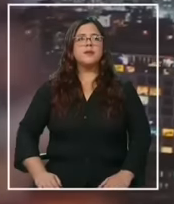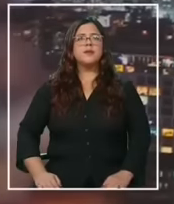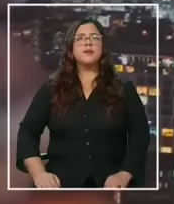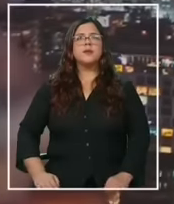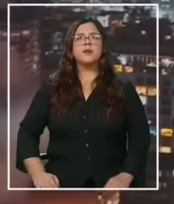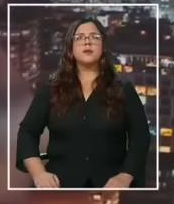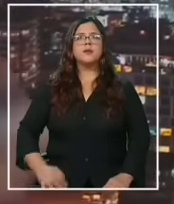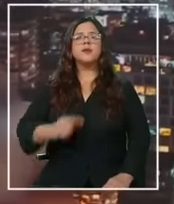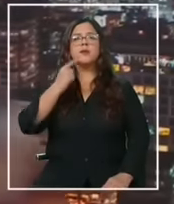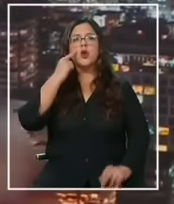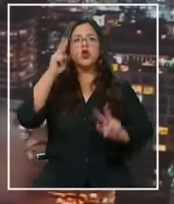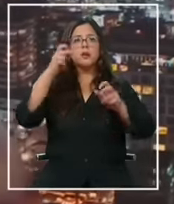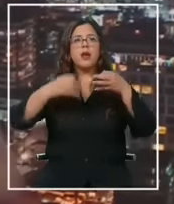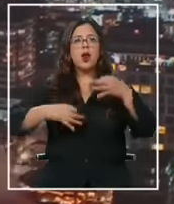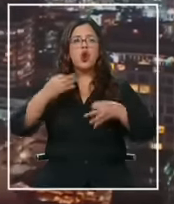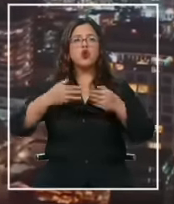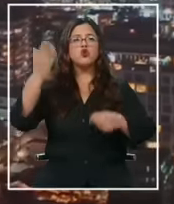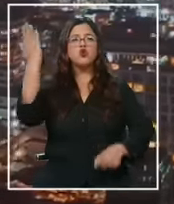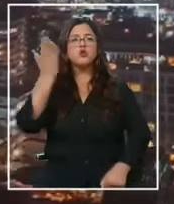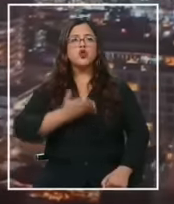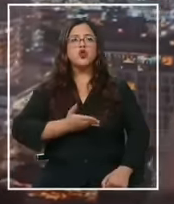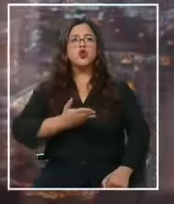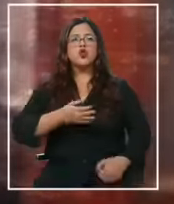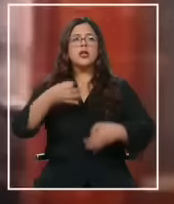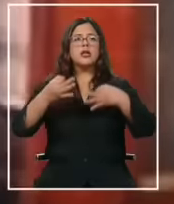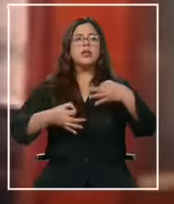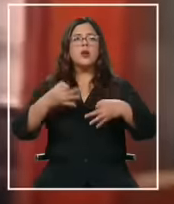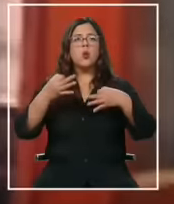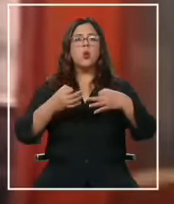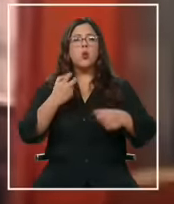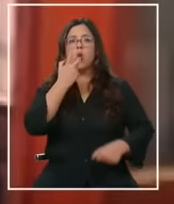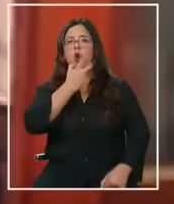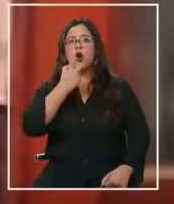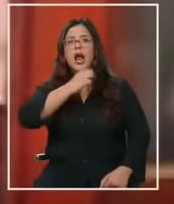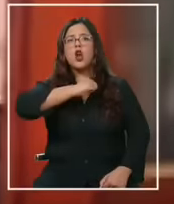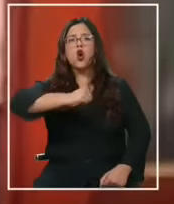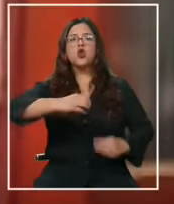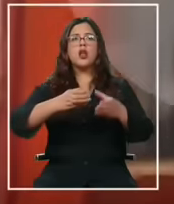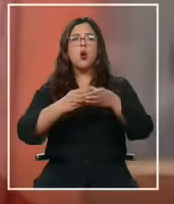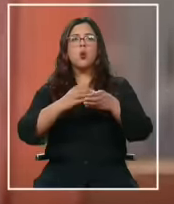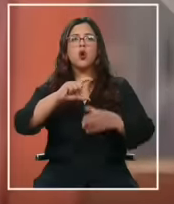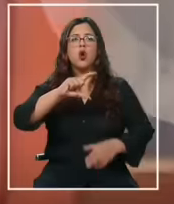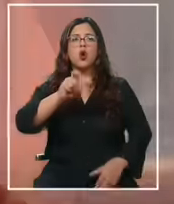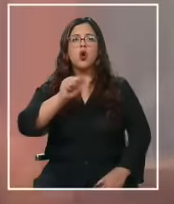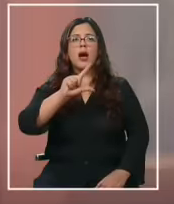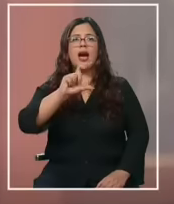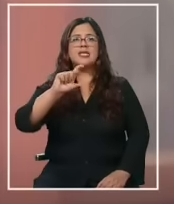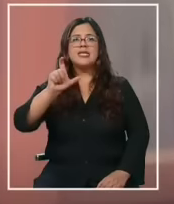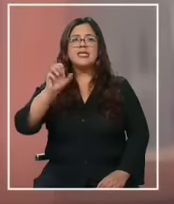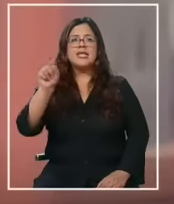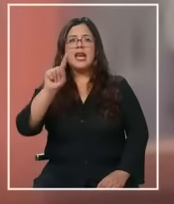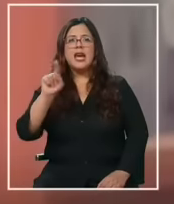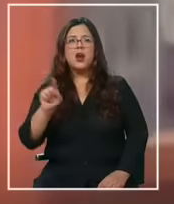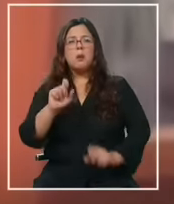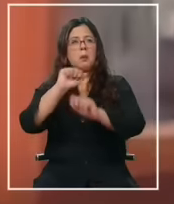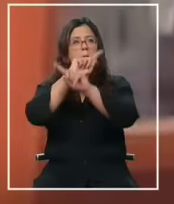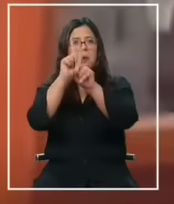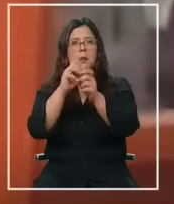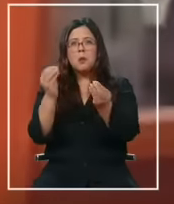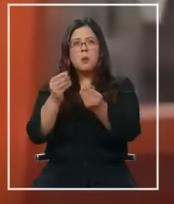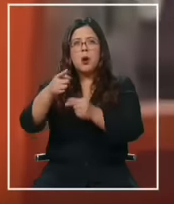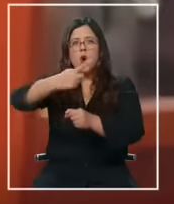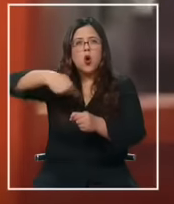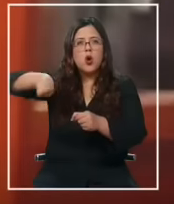Bueno, y hablando de juicios, la suspensión del juicio oral contra los gallegos dejó varias interrogantes. ¿Qué pasará con ellos?